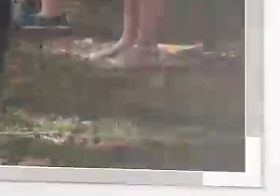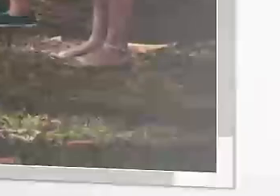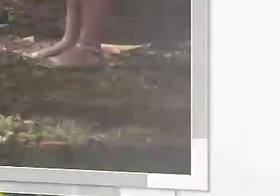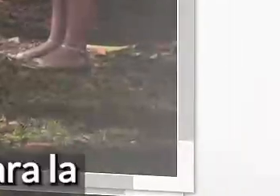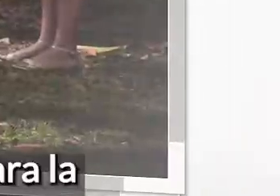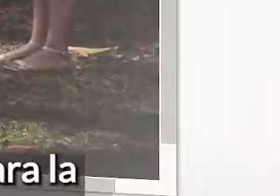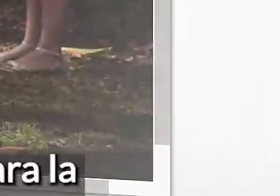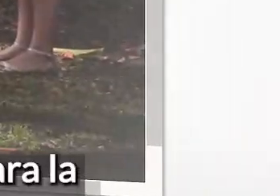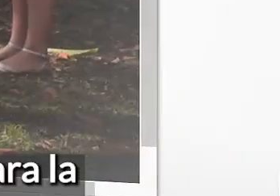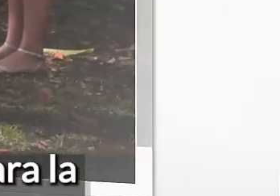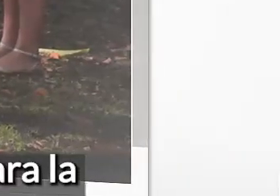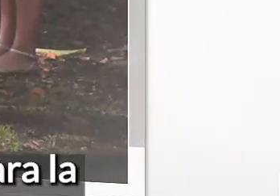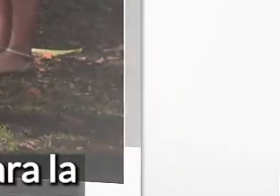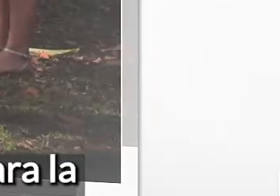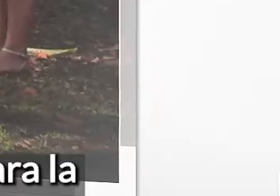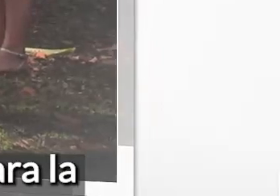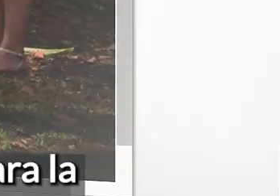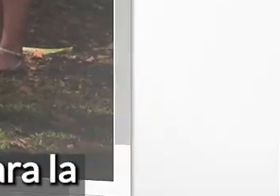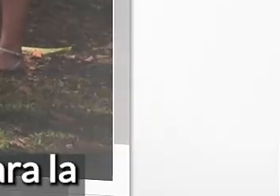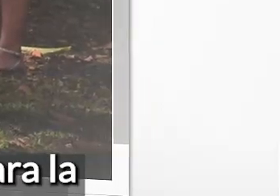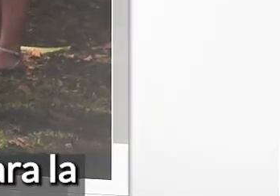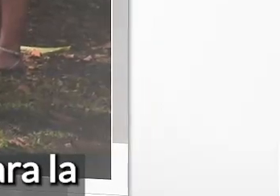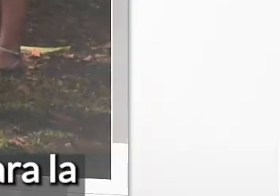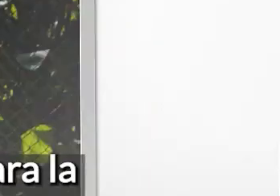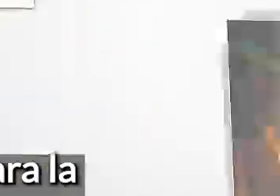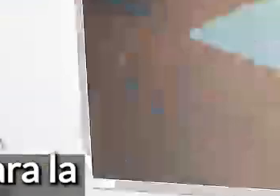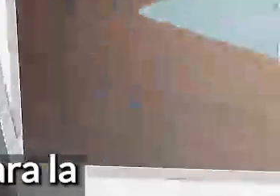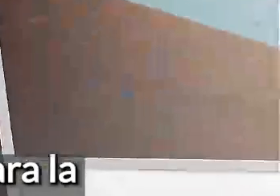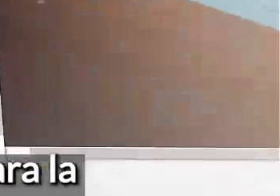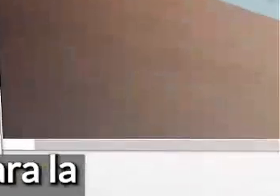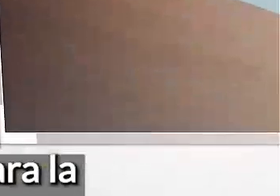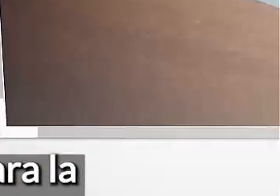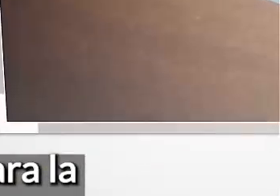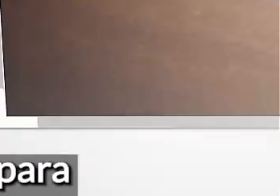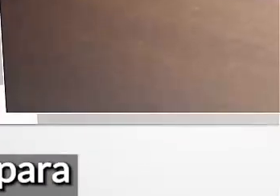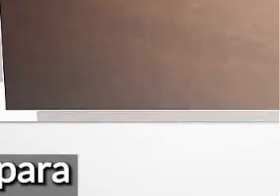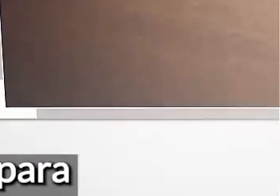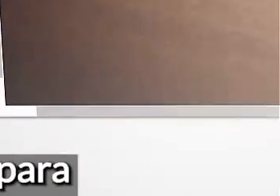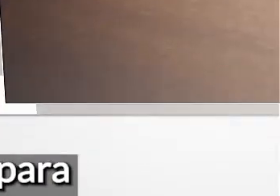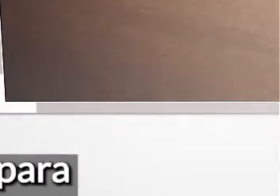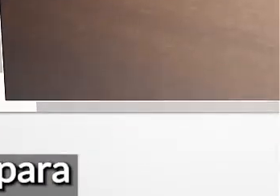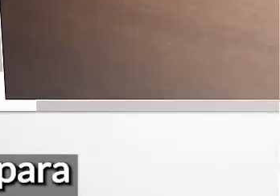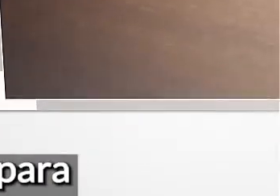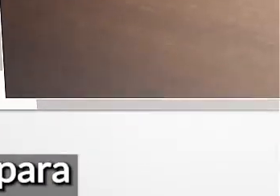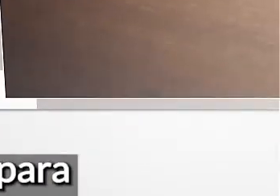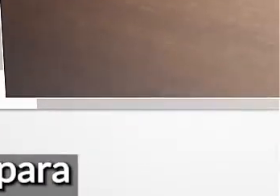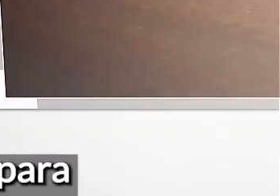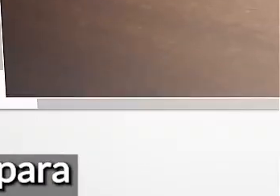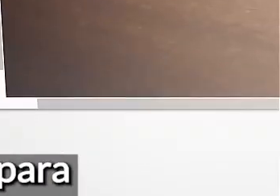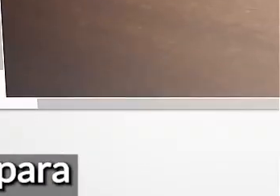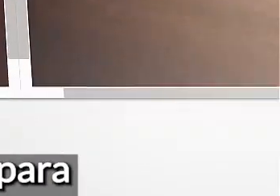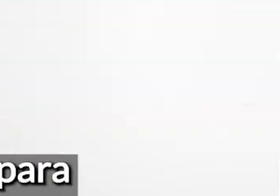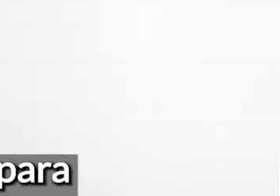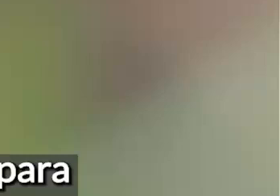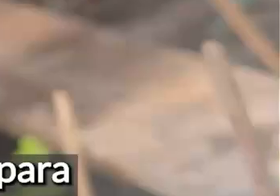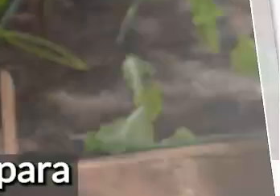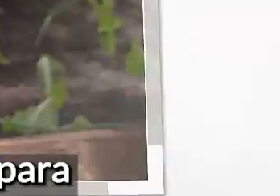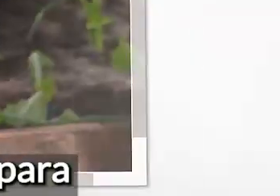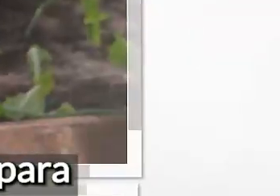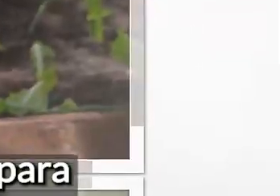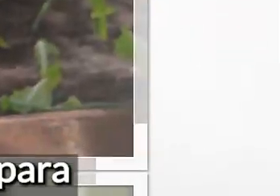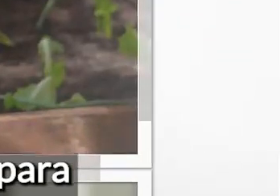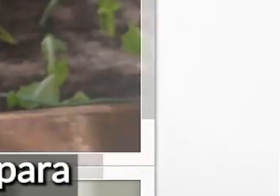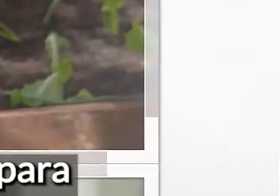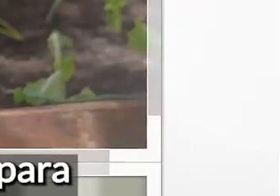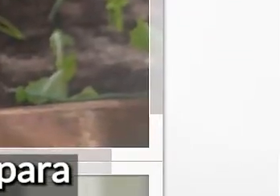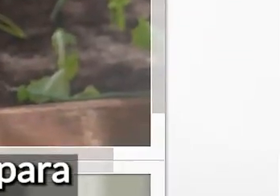y local donde se vele por sus derechos y el desarrollo de habilidades para la vida, creyendo que esos dos elementos les dará un viaje más